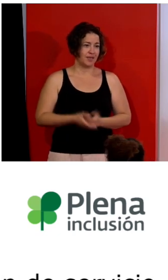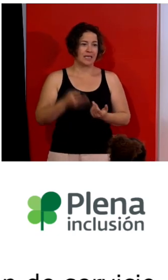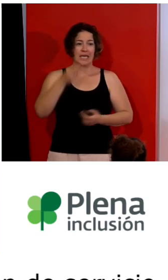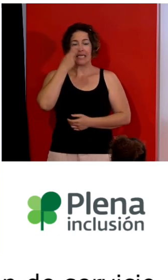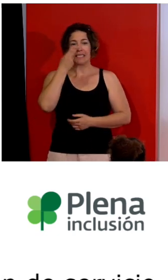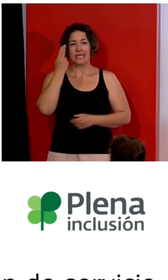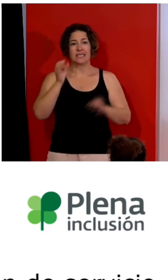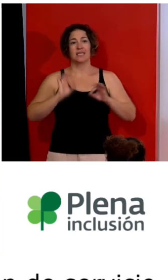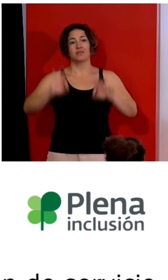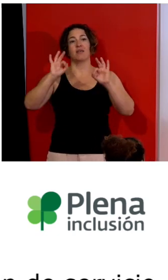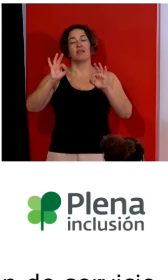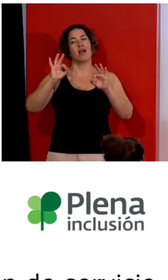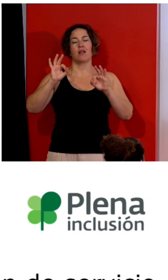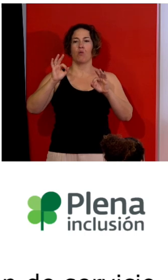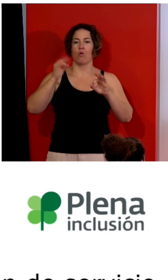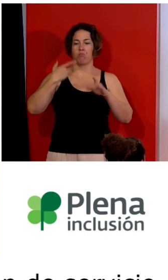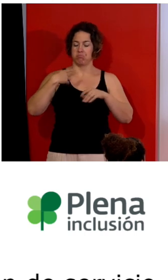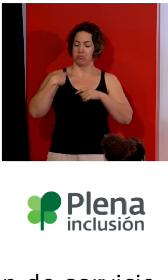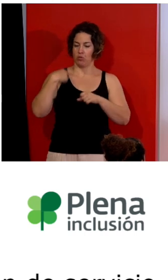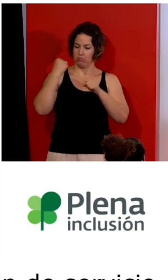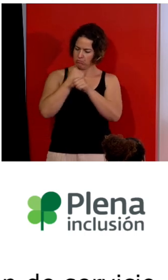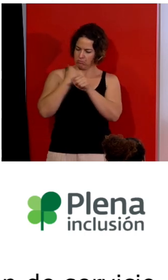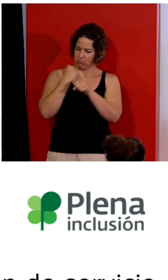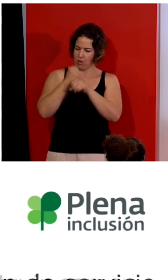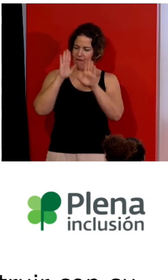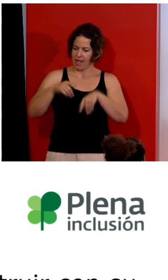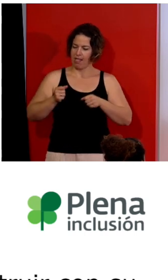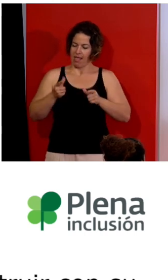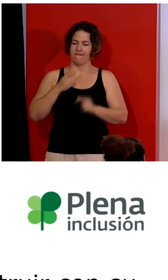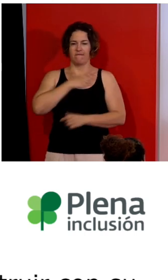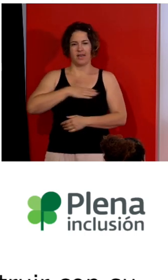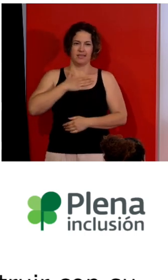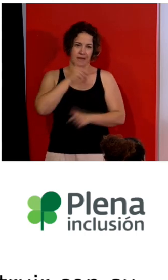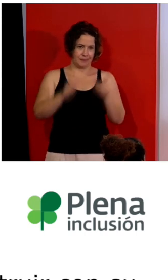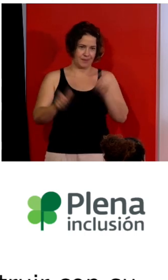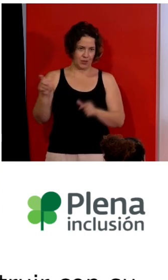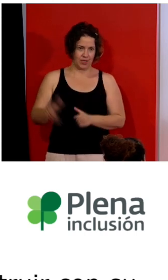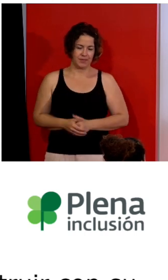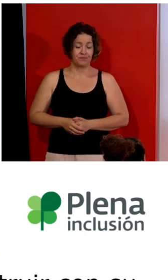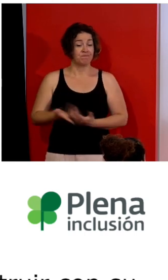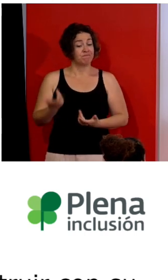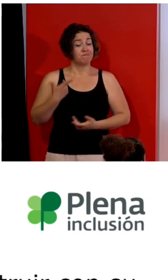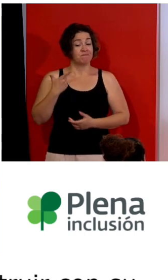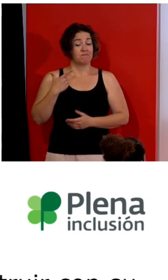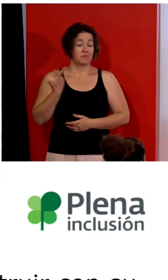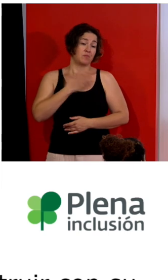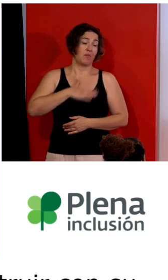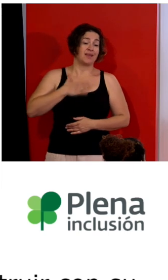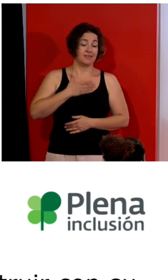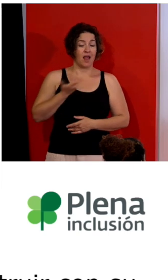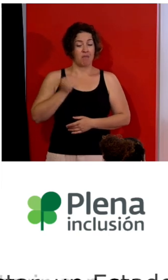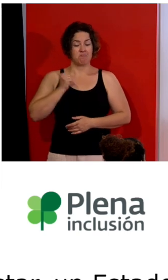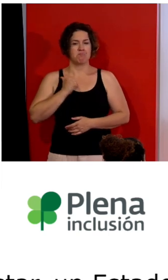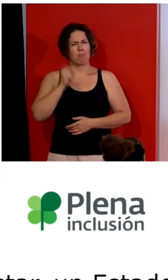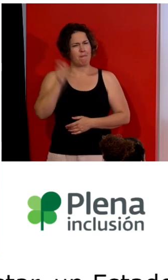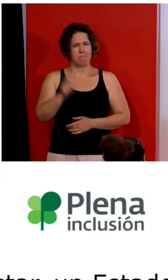especial en construir con su actividad laboral el estado del bienestar. Un estado que beneficia a todas las personas,